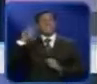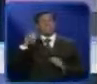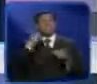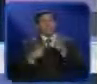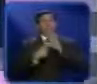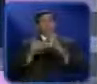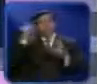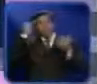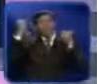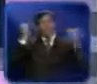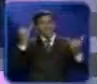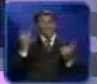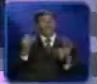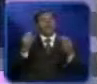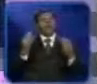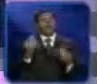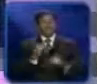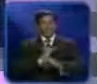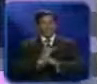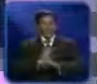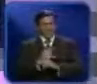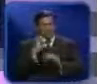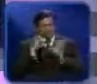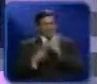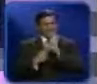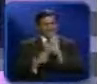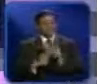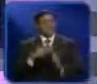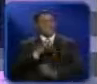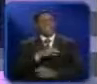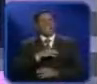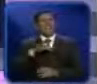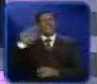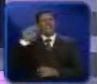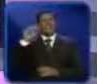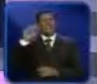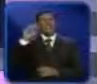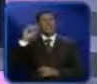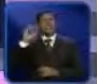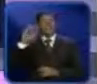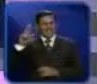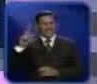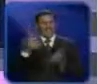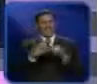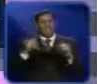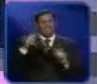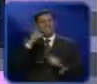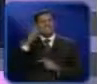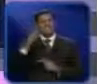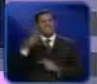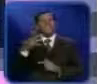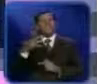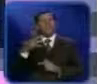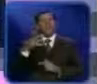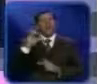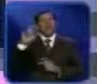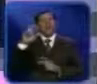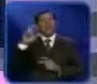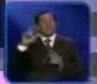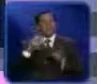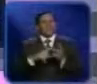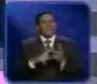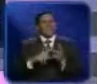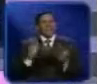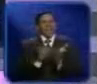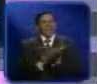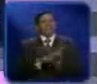sus ideas. Así lo hizo el cantante Juanes en la red social Twitter en relación con la liberación del estudiante Julio Ruivas, la cual